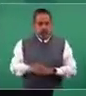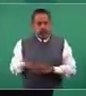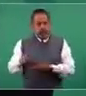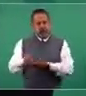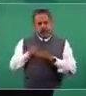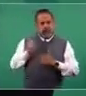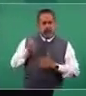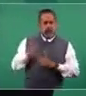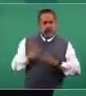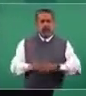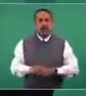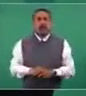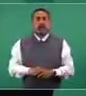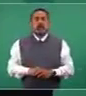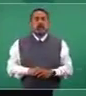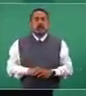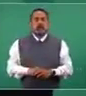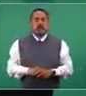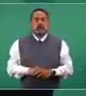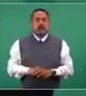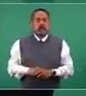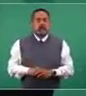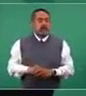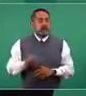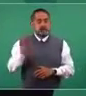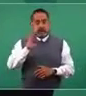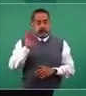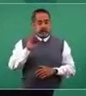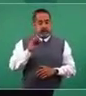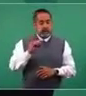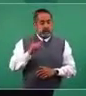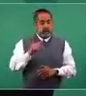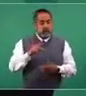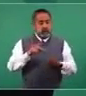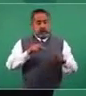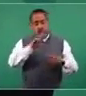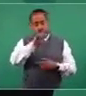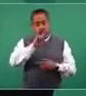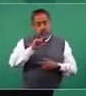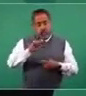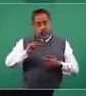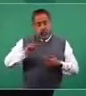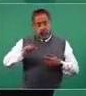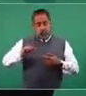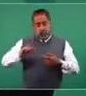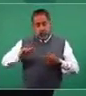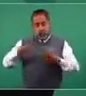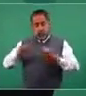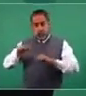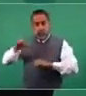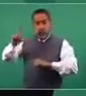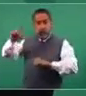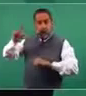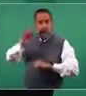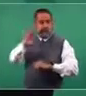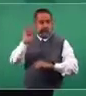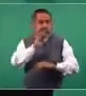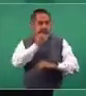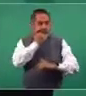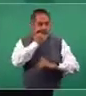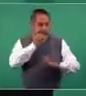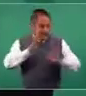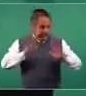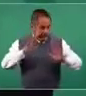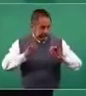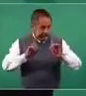contribuyendo. En cualquier momento puede haber un cambio de esta tendencia y no debemos confiarnos. Si vemos los ejemplos de los